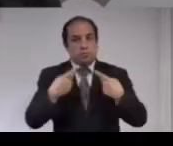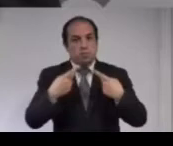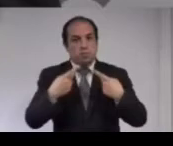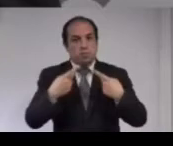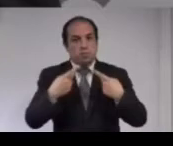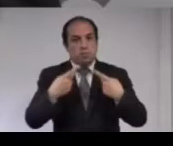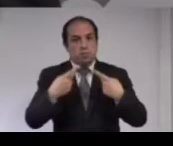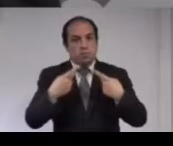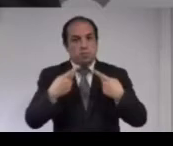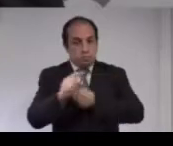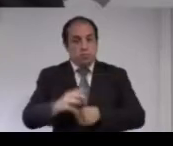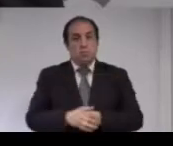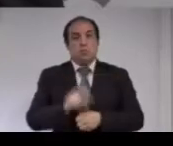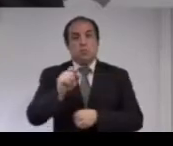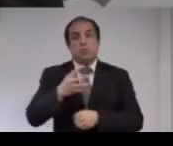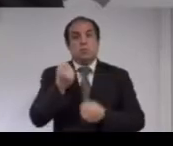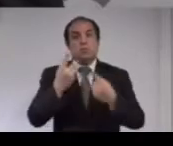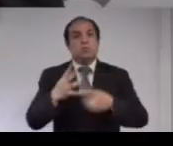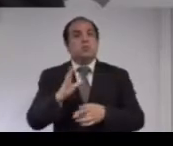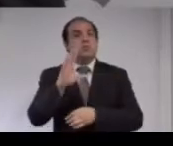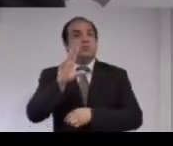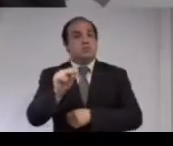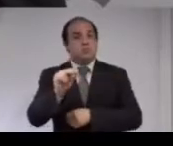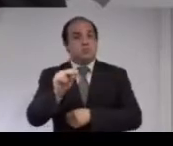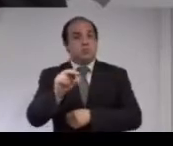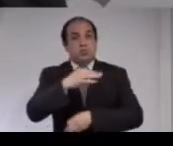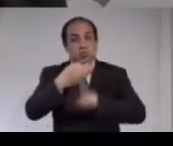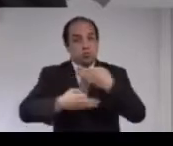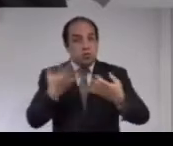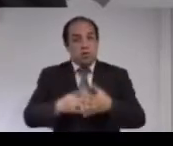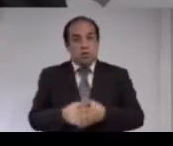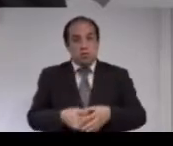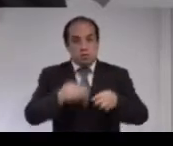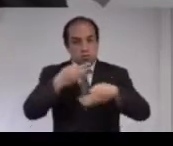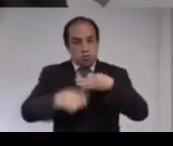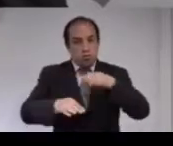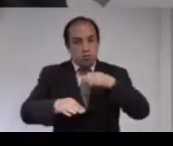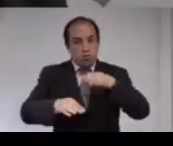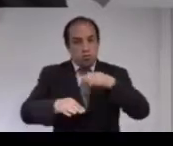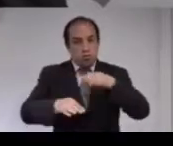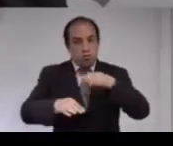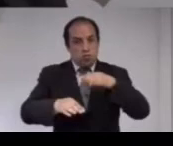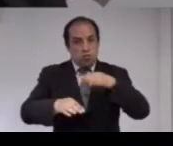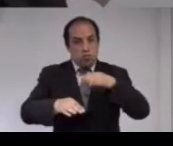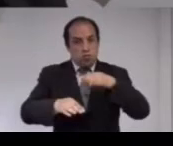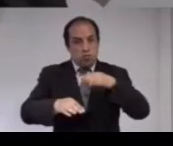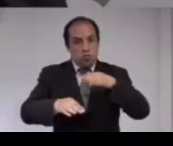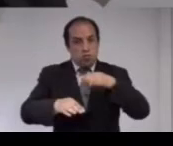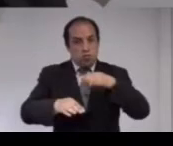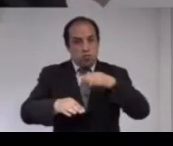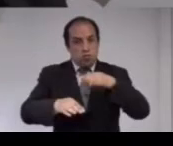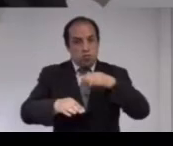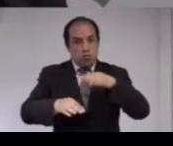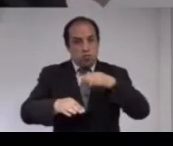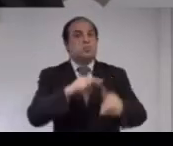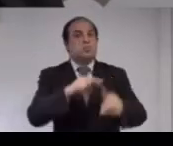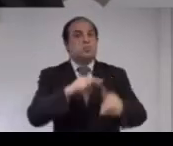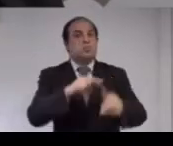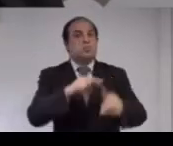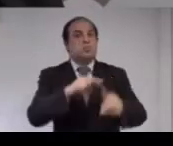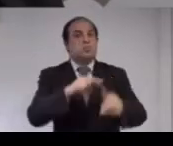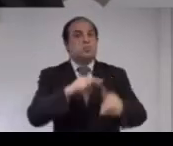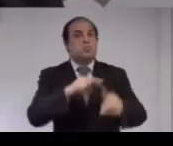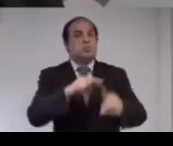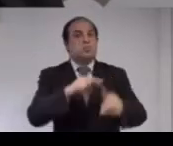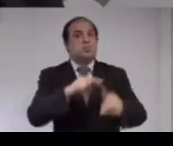situación, que se tomó a algunos que no eran. Todo va a ser debidamente fundado, motivado, demostrado con las evidencias que tengamos, con los hechos